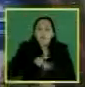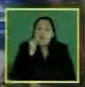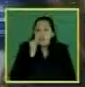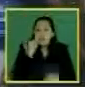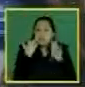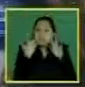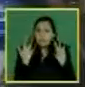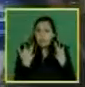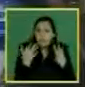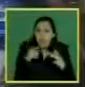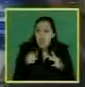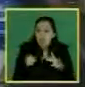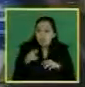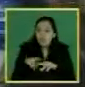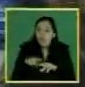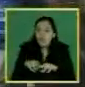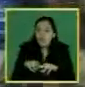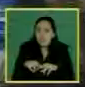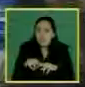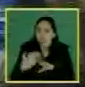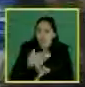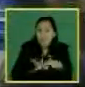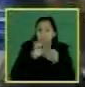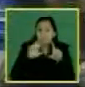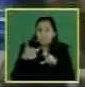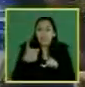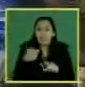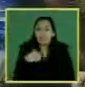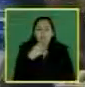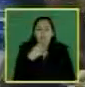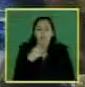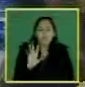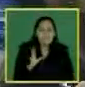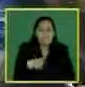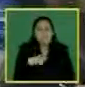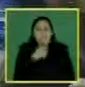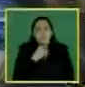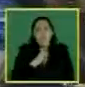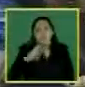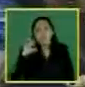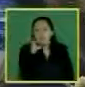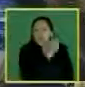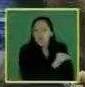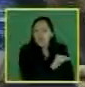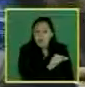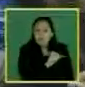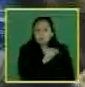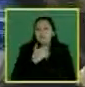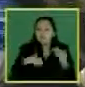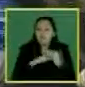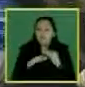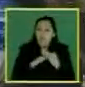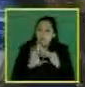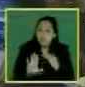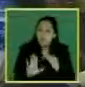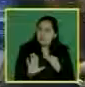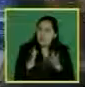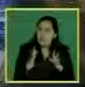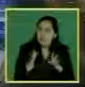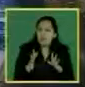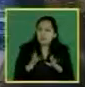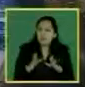a abandonar la escuela antes del sexto grado, sí, a no llegar al bachillerato, y se había convertido en una especie de código